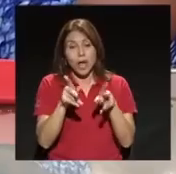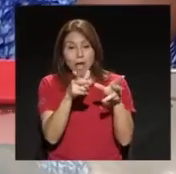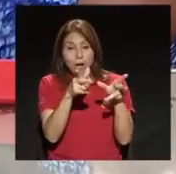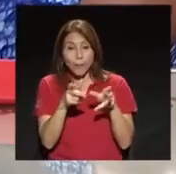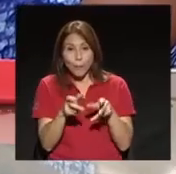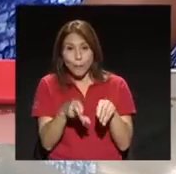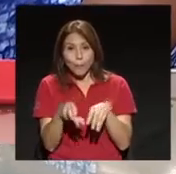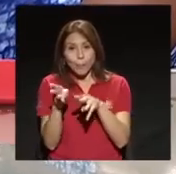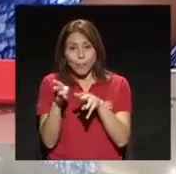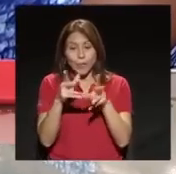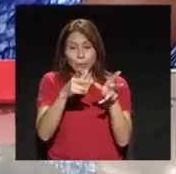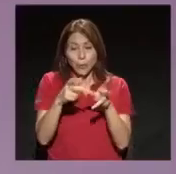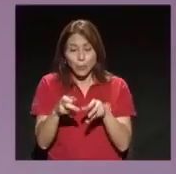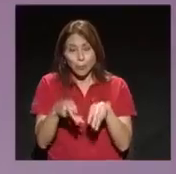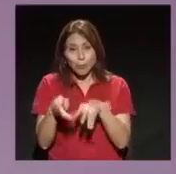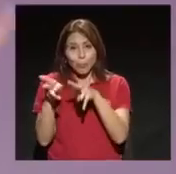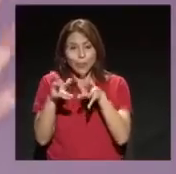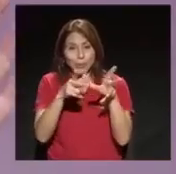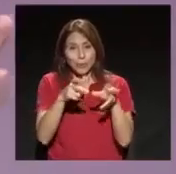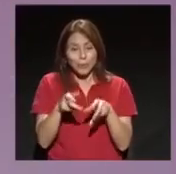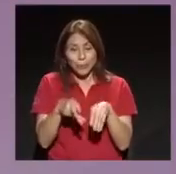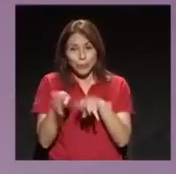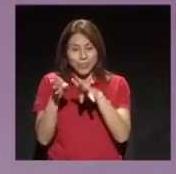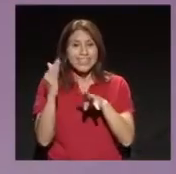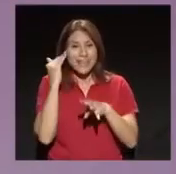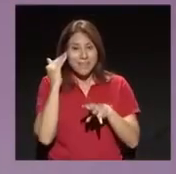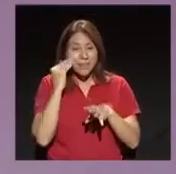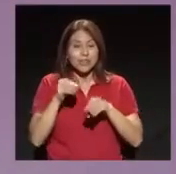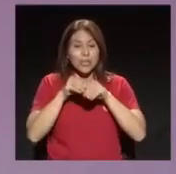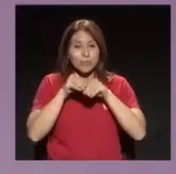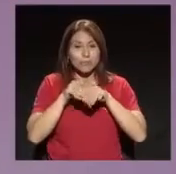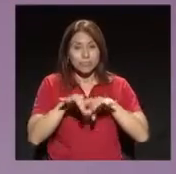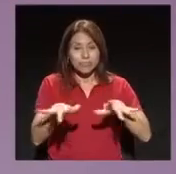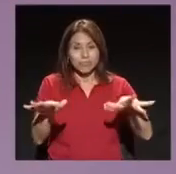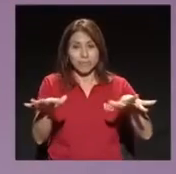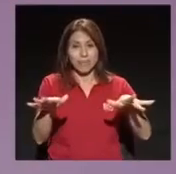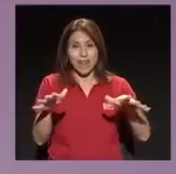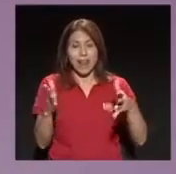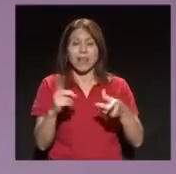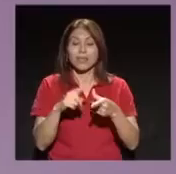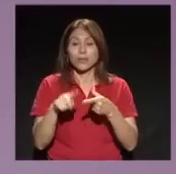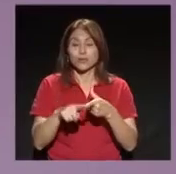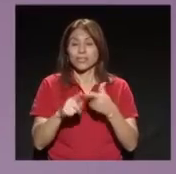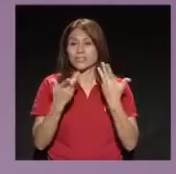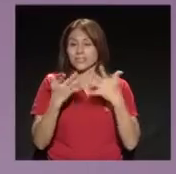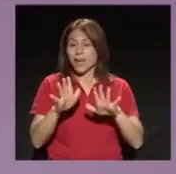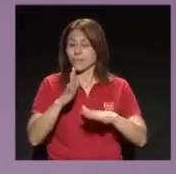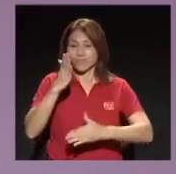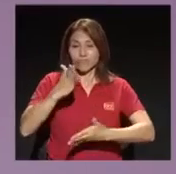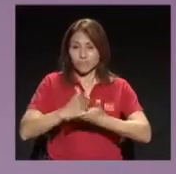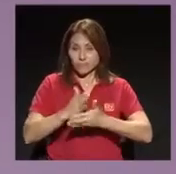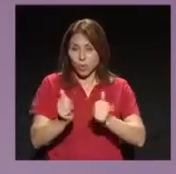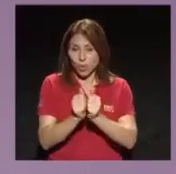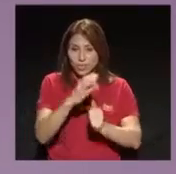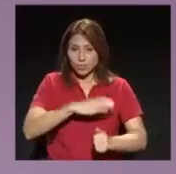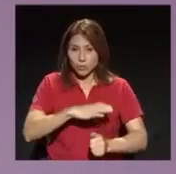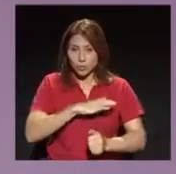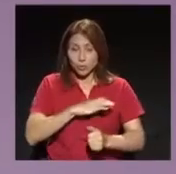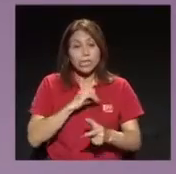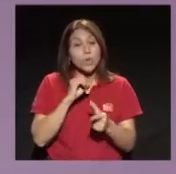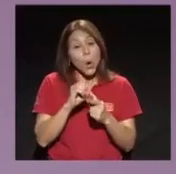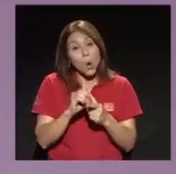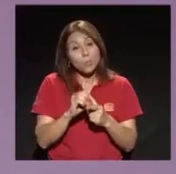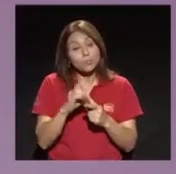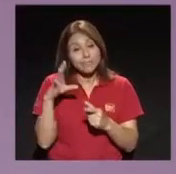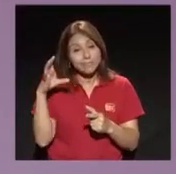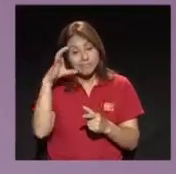¿verdad? Porque sabemos que se va a reproducir y se va a volver viral. Entonces, romper con esas conductas o identificar que